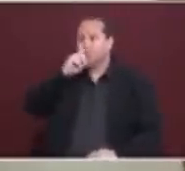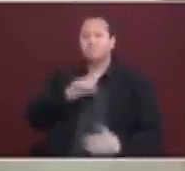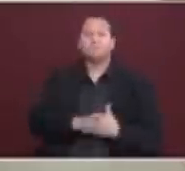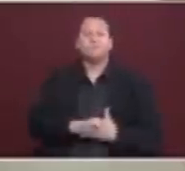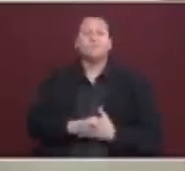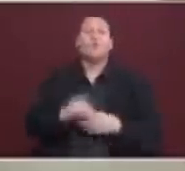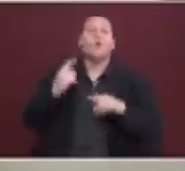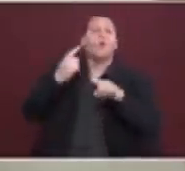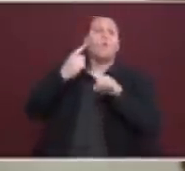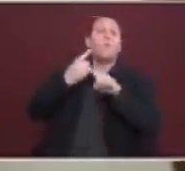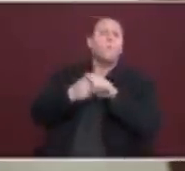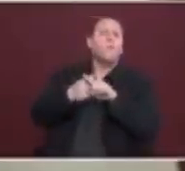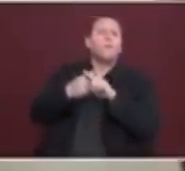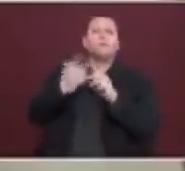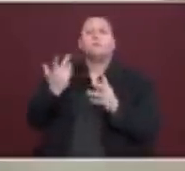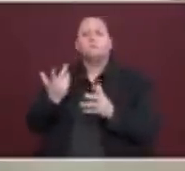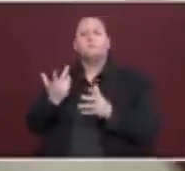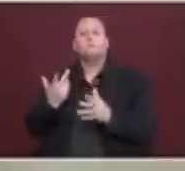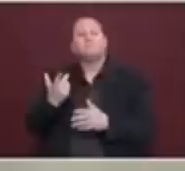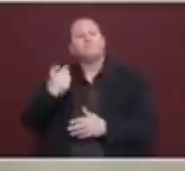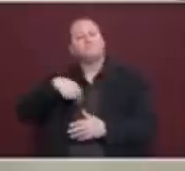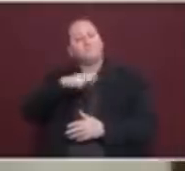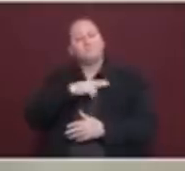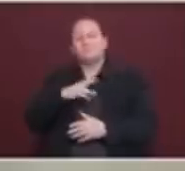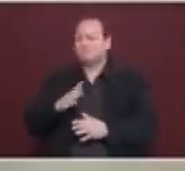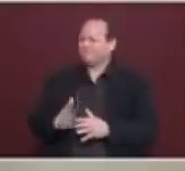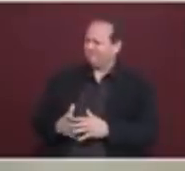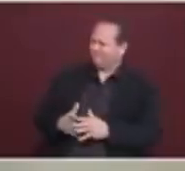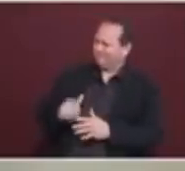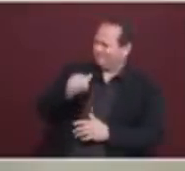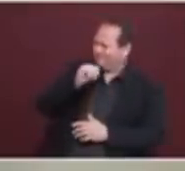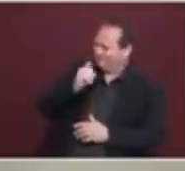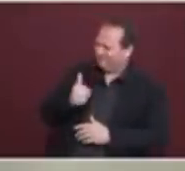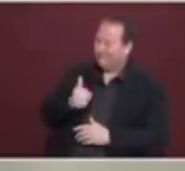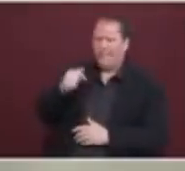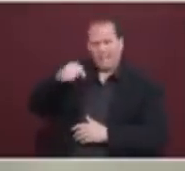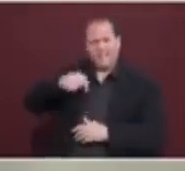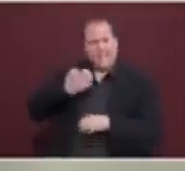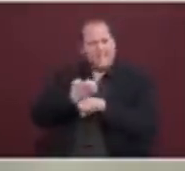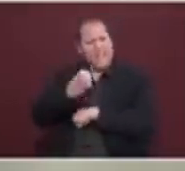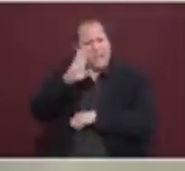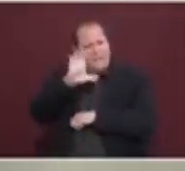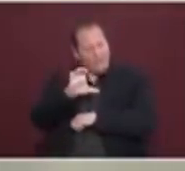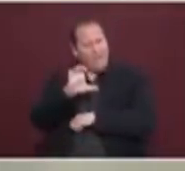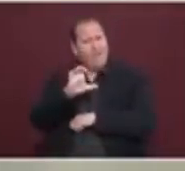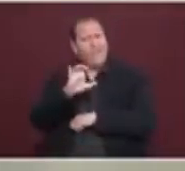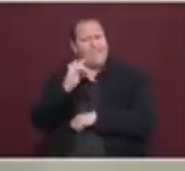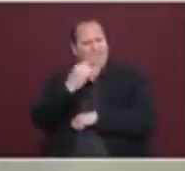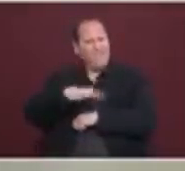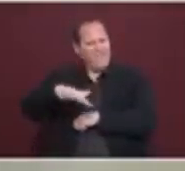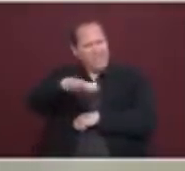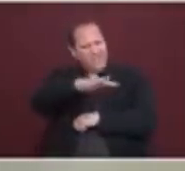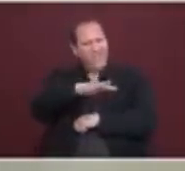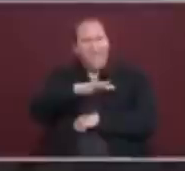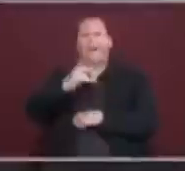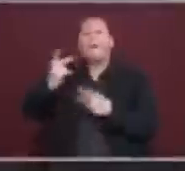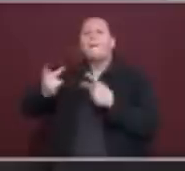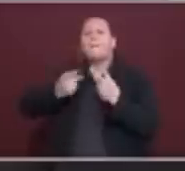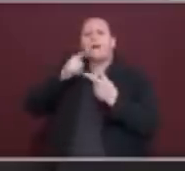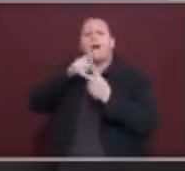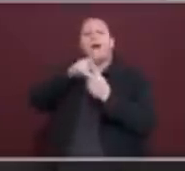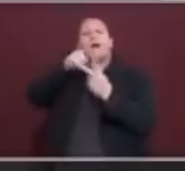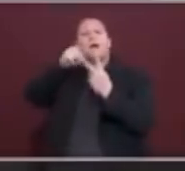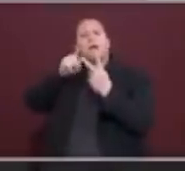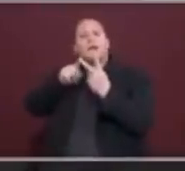por qué estamos en no porque estamos en baja california en taiwán a las dos preguntas de